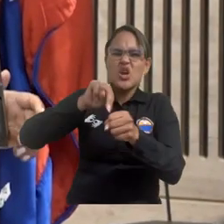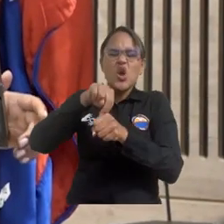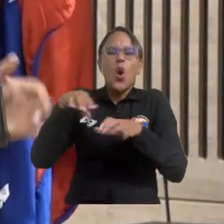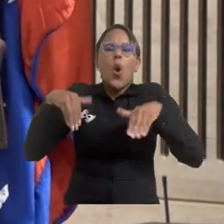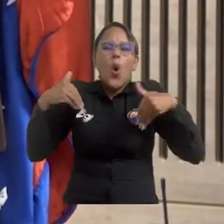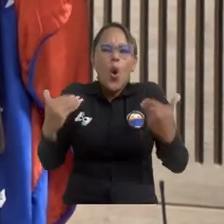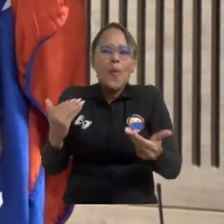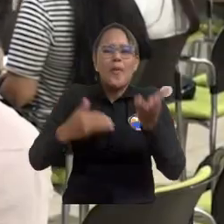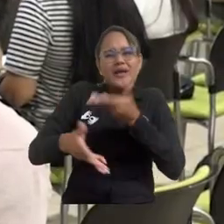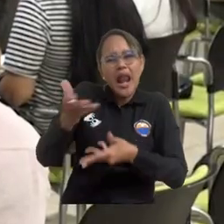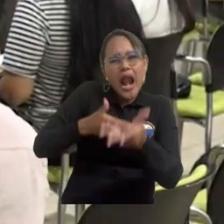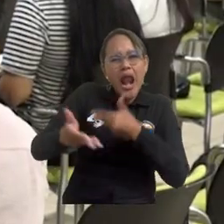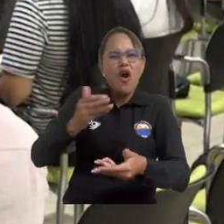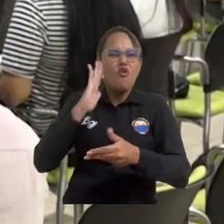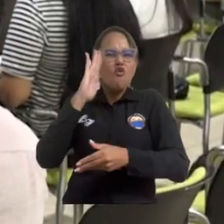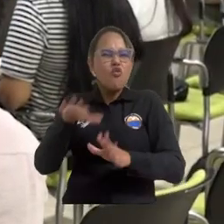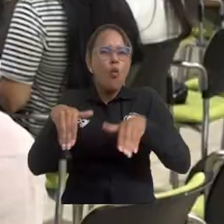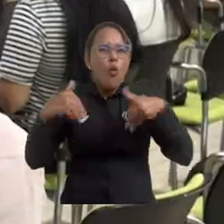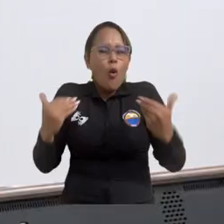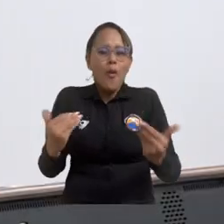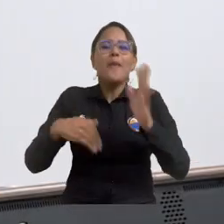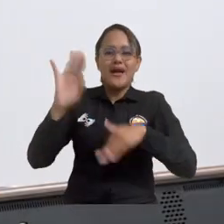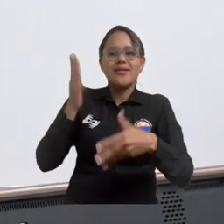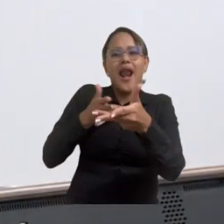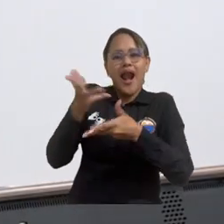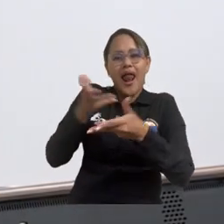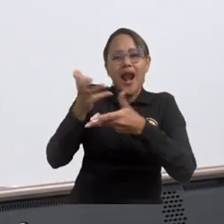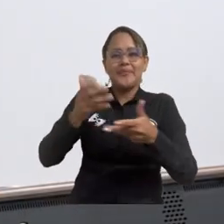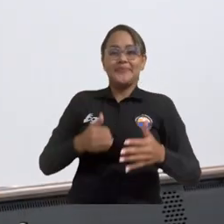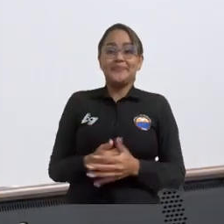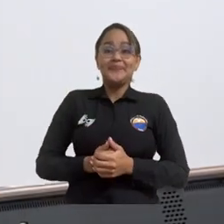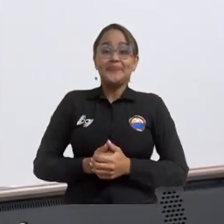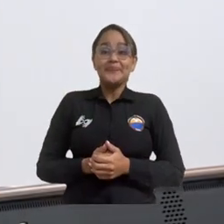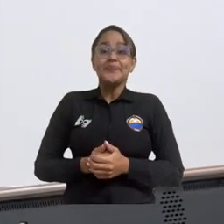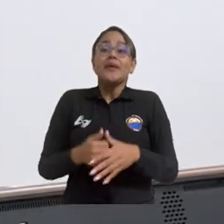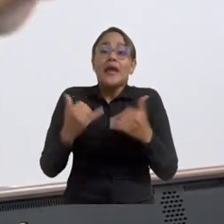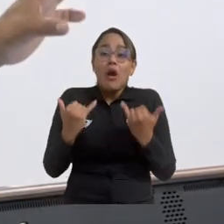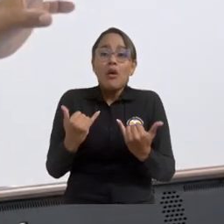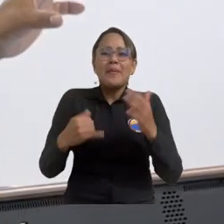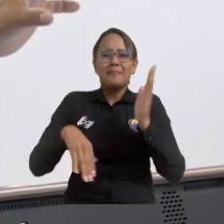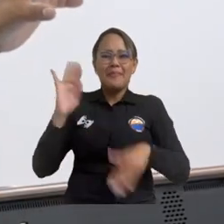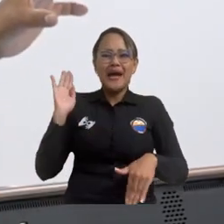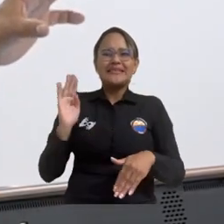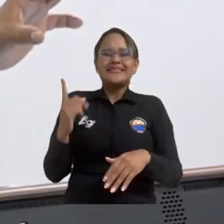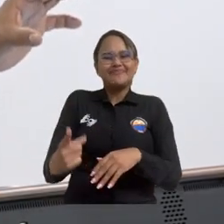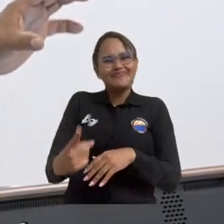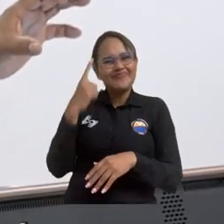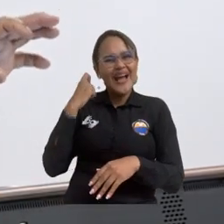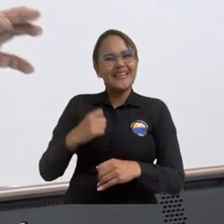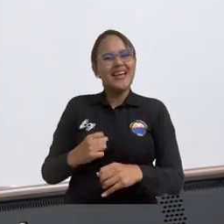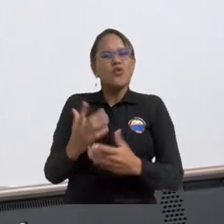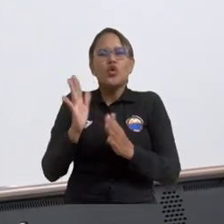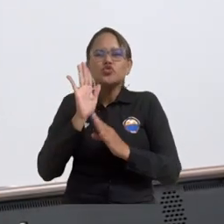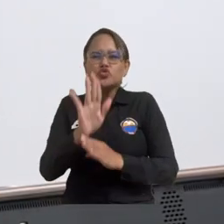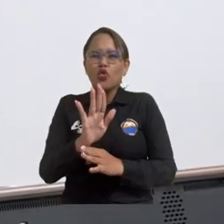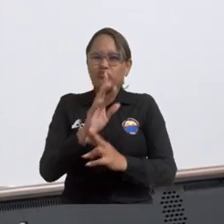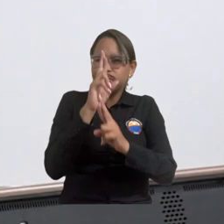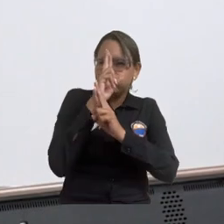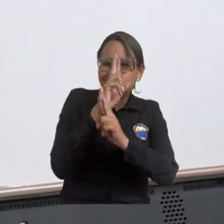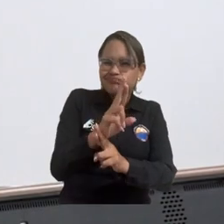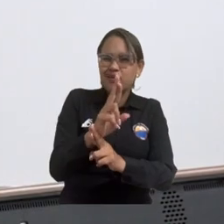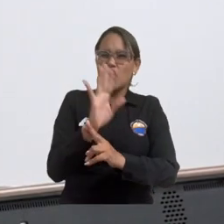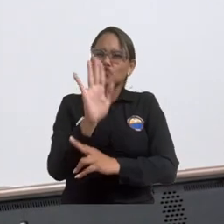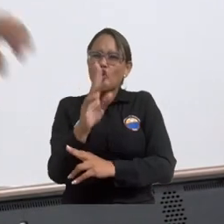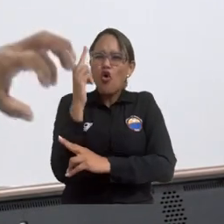retos contemporáneos y visiones de futuro. Se ha perdido ese desprestigio a otras lógicas del conocimiento o el reconocimiento